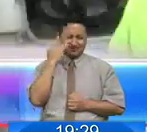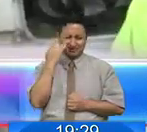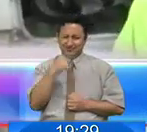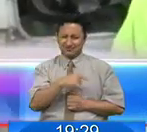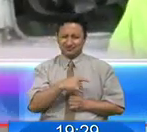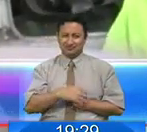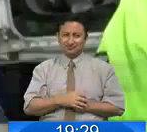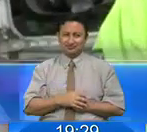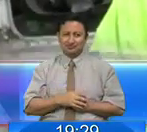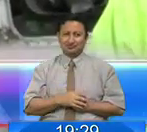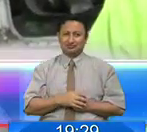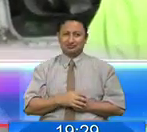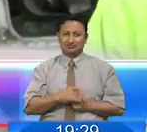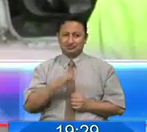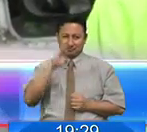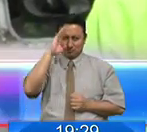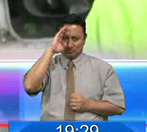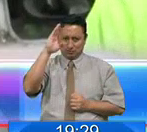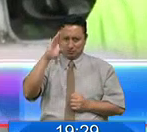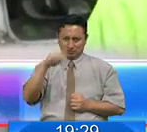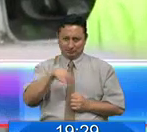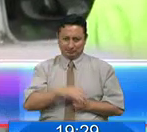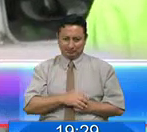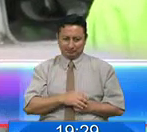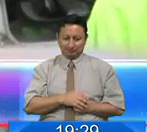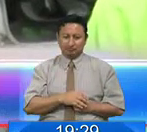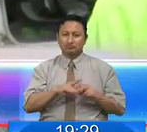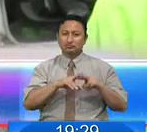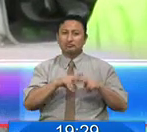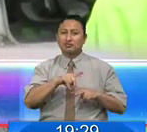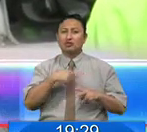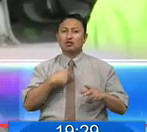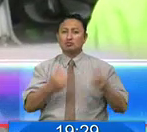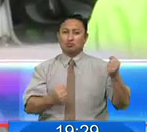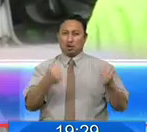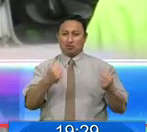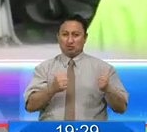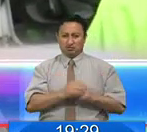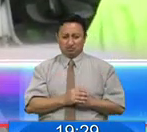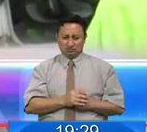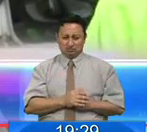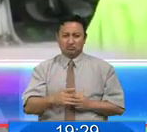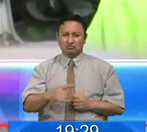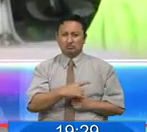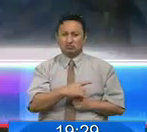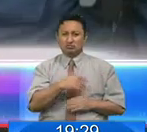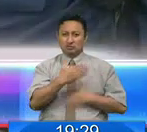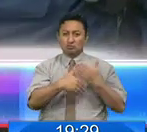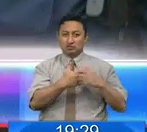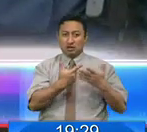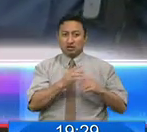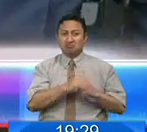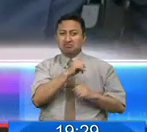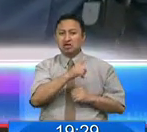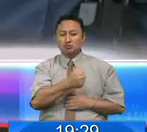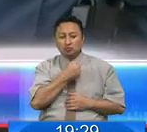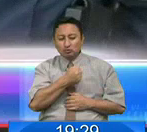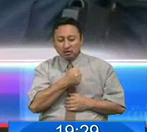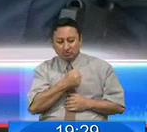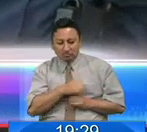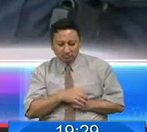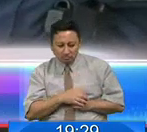el personal policial realiza una intervención a un vehículo de lo cual luego de una entrevista logran